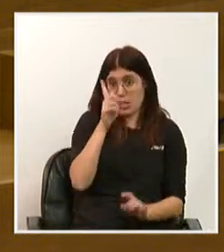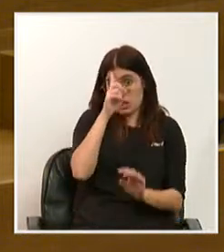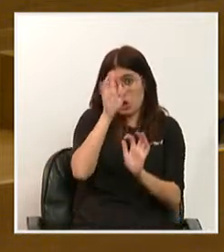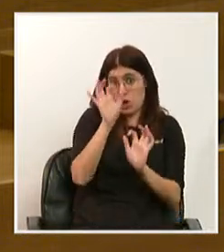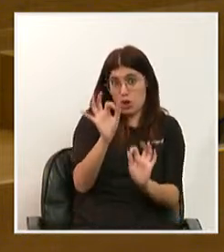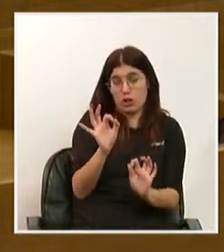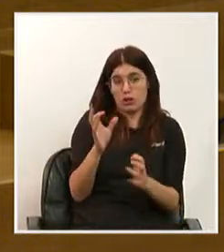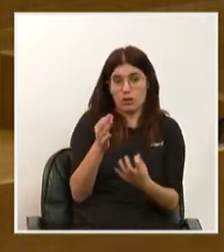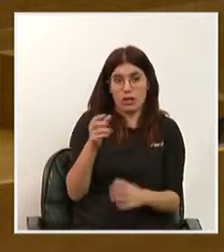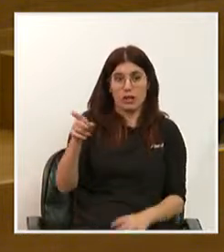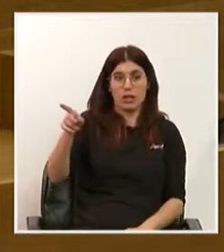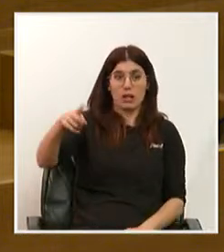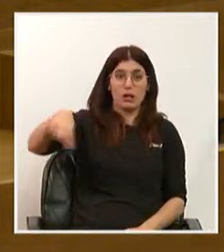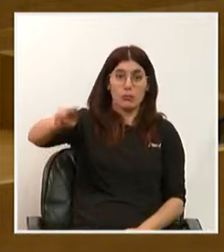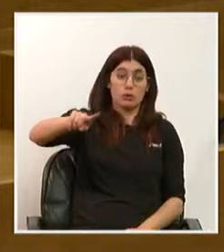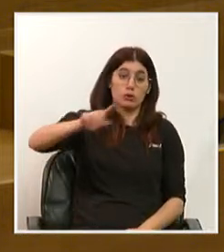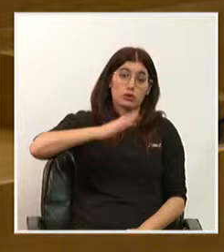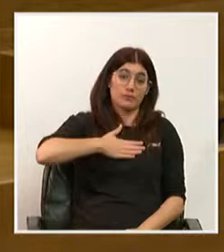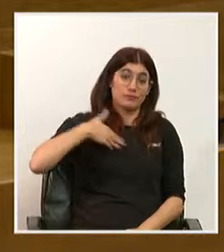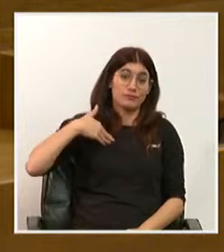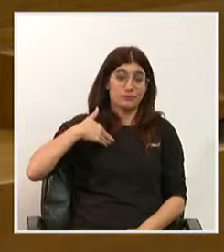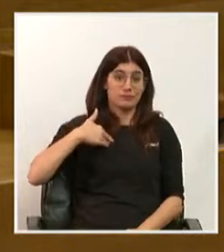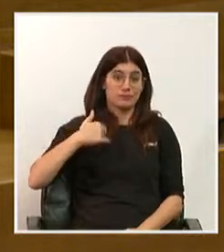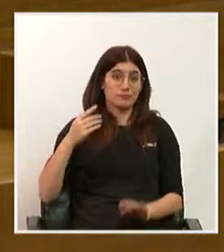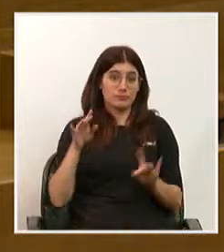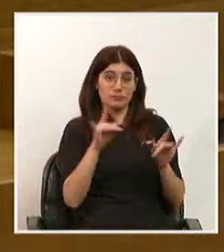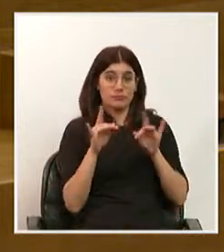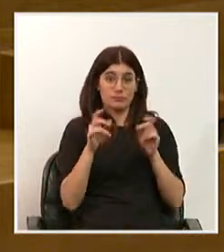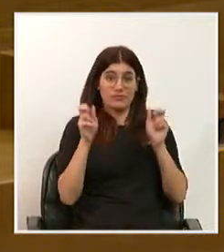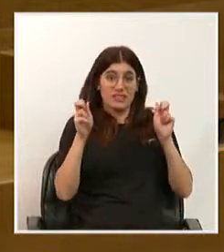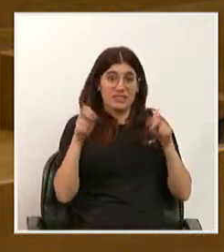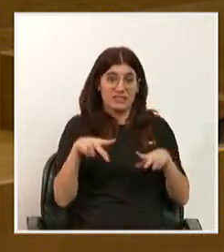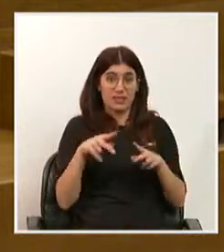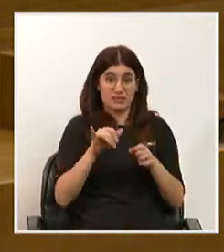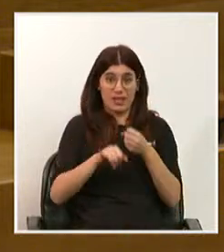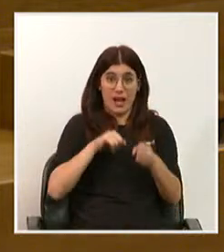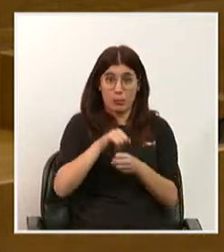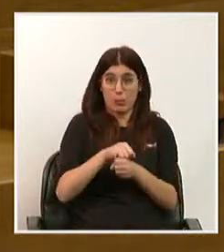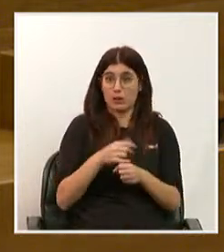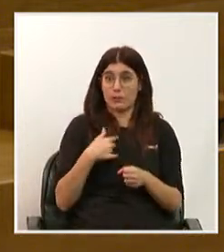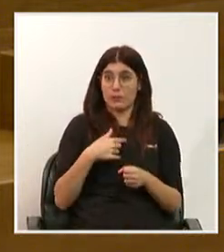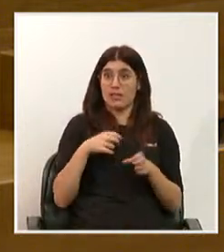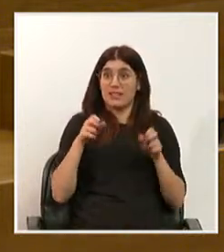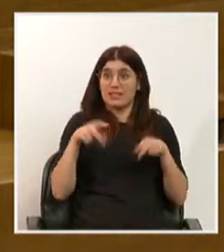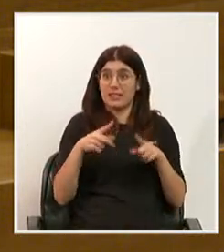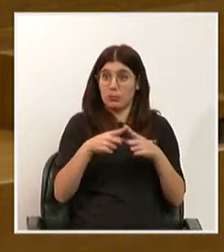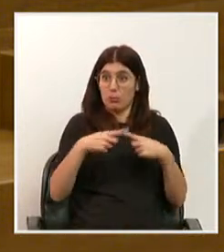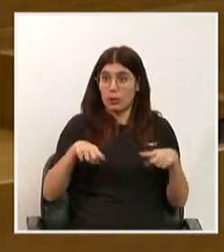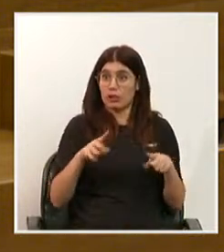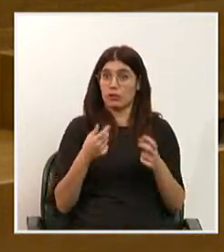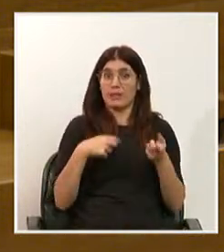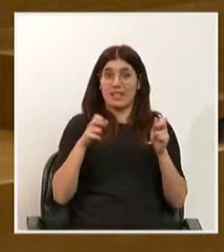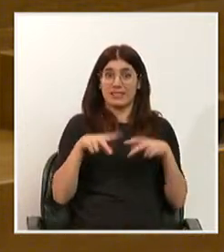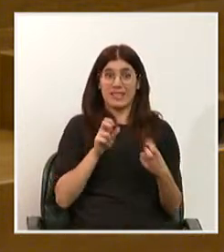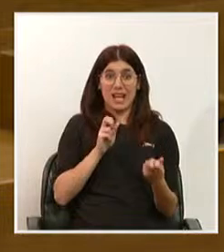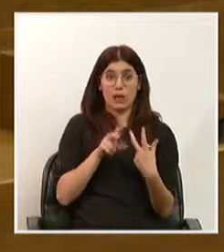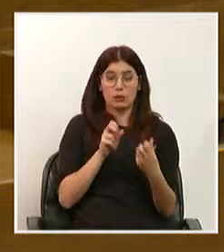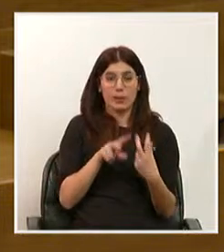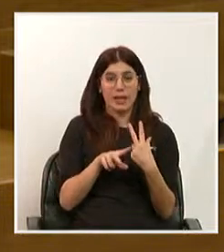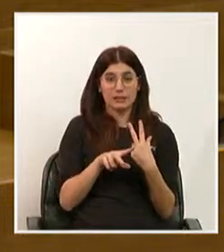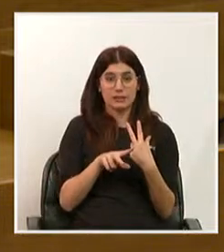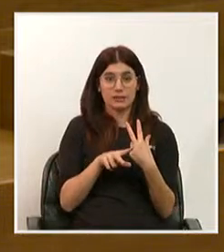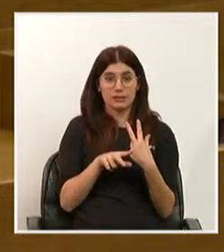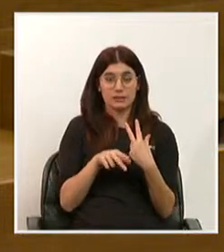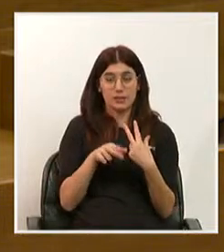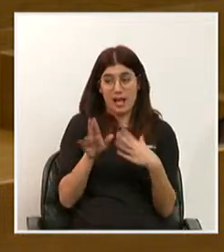que a ustedes que a lo que aspiran es a tener un territorio sin Puerto sin aeropuerto sin autovías también